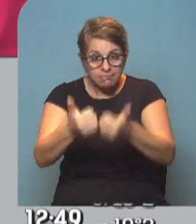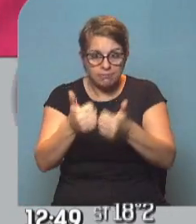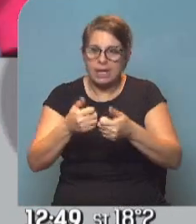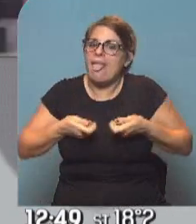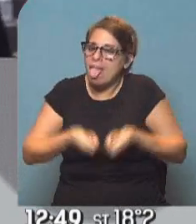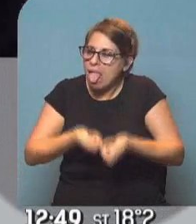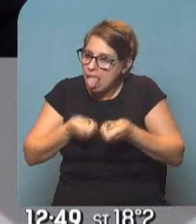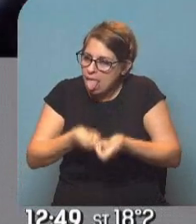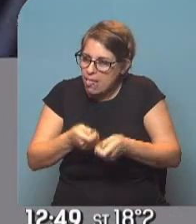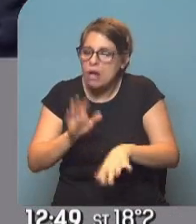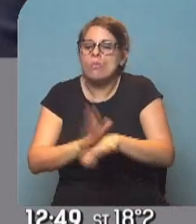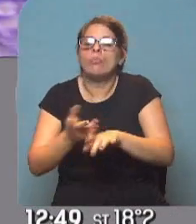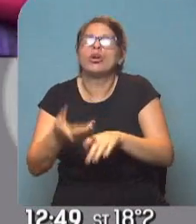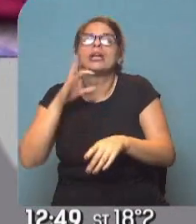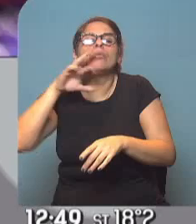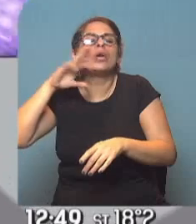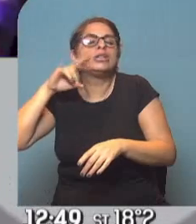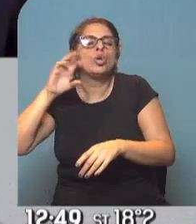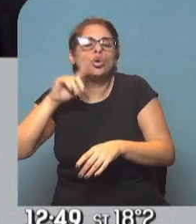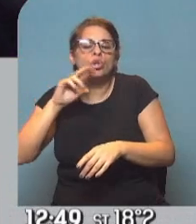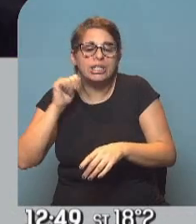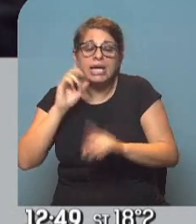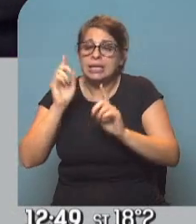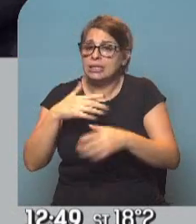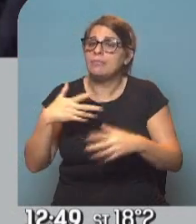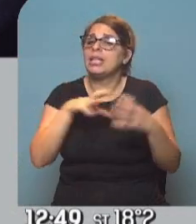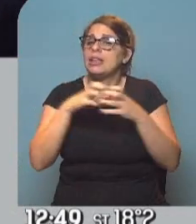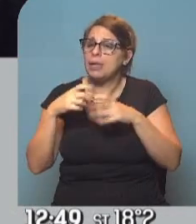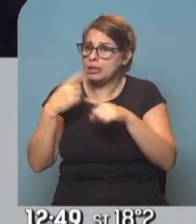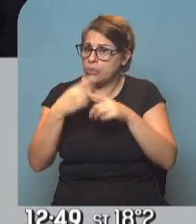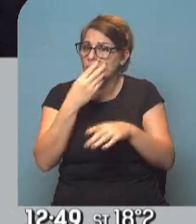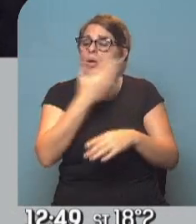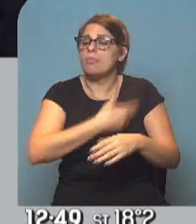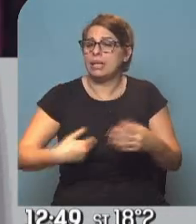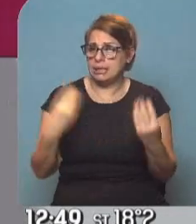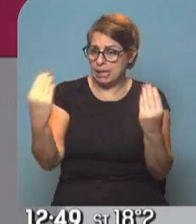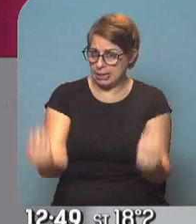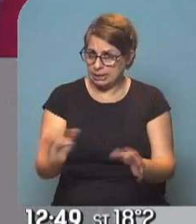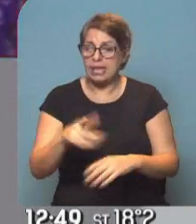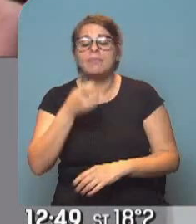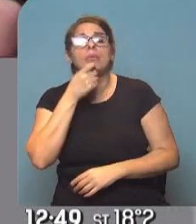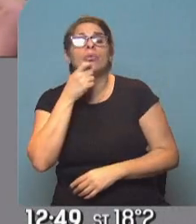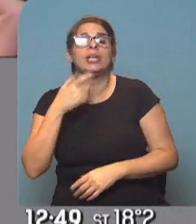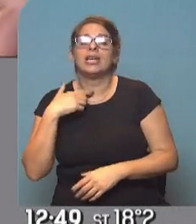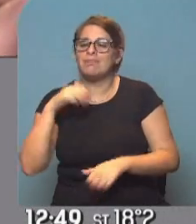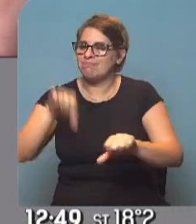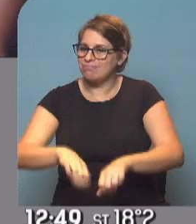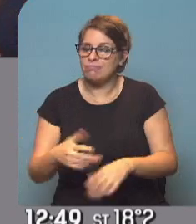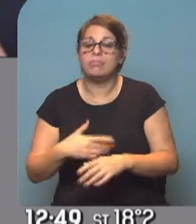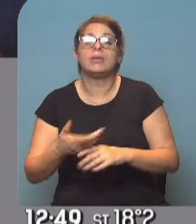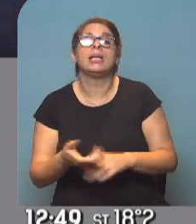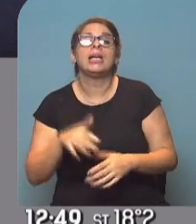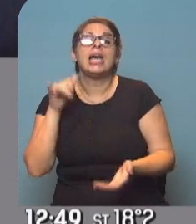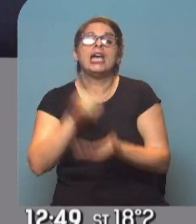caso revocatoria, insiste con esto inclusive en los debates presidenciales. Si no funciona, por ejemplo, frenar la modernización